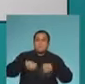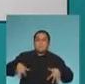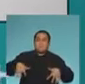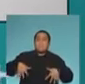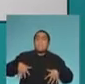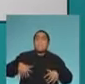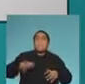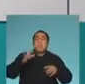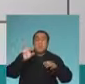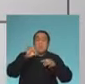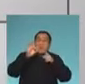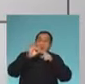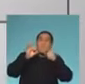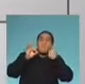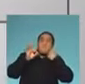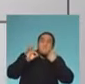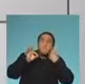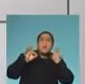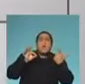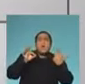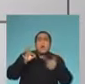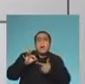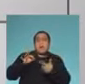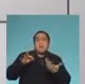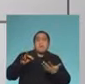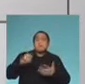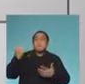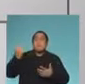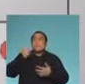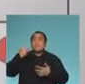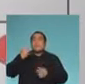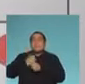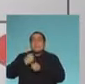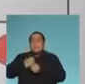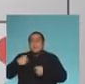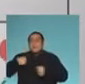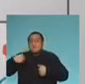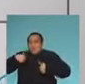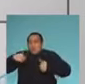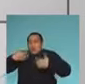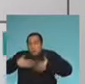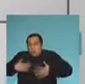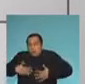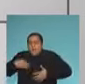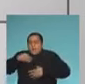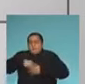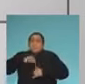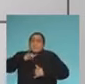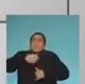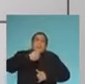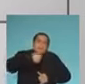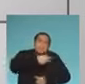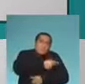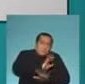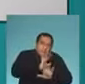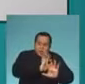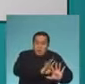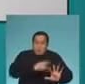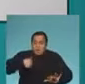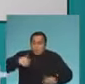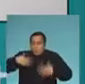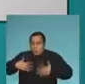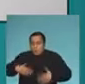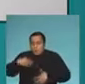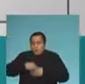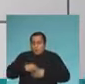es importante que empecemos a trabajar en esos aspectos que fortalecen esas defensas